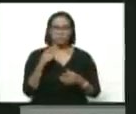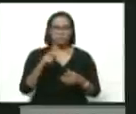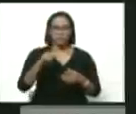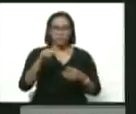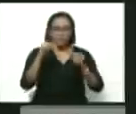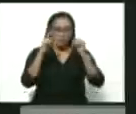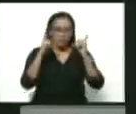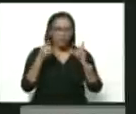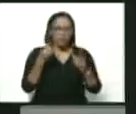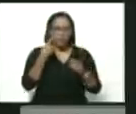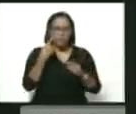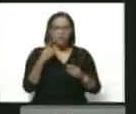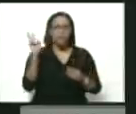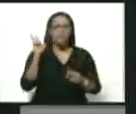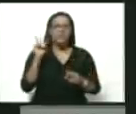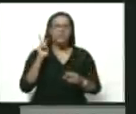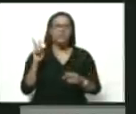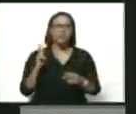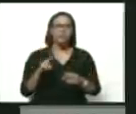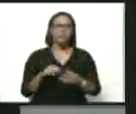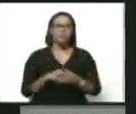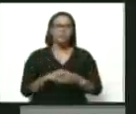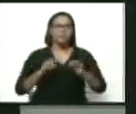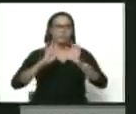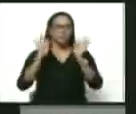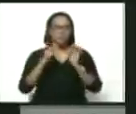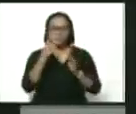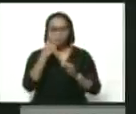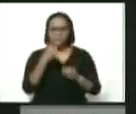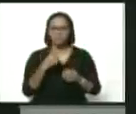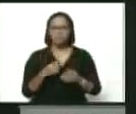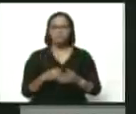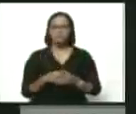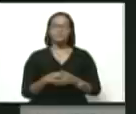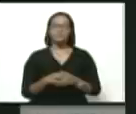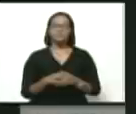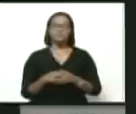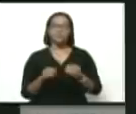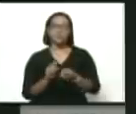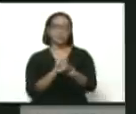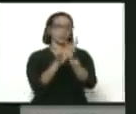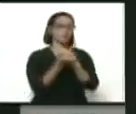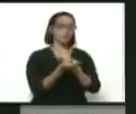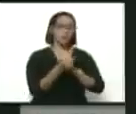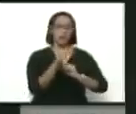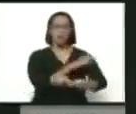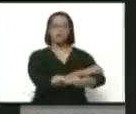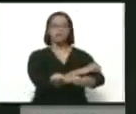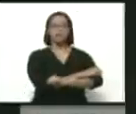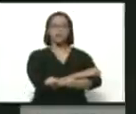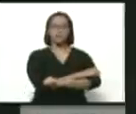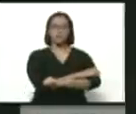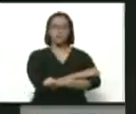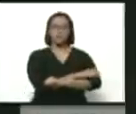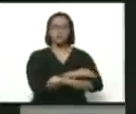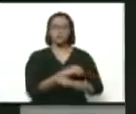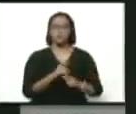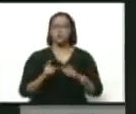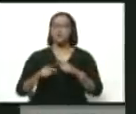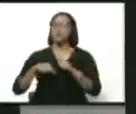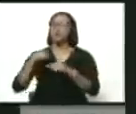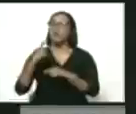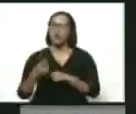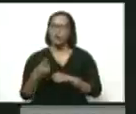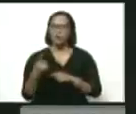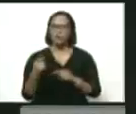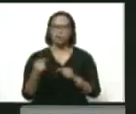como hemos visto en Venezuela, de manera abierta terminaron en la derecha, en la ultraderecha, y otros de